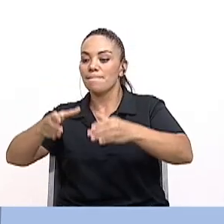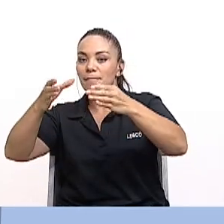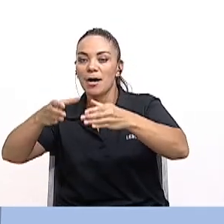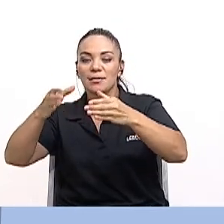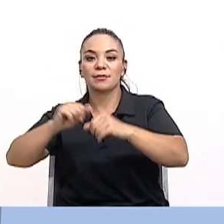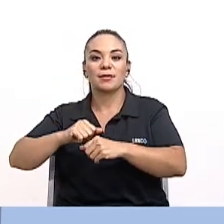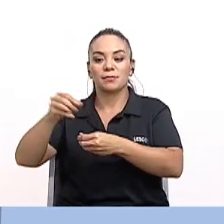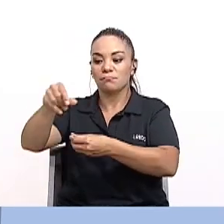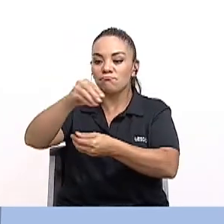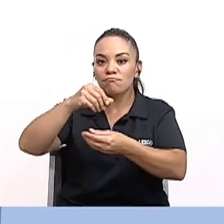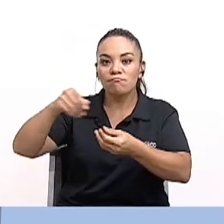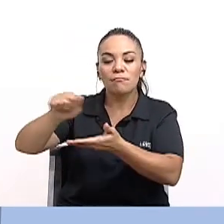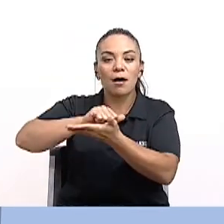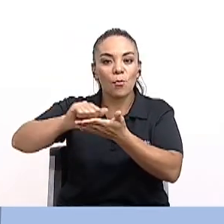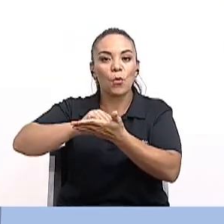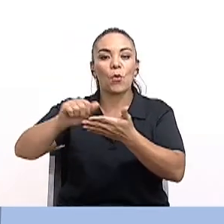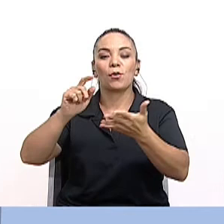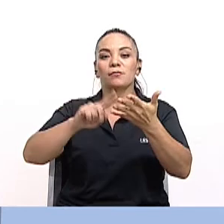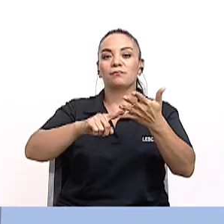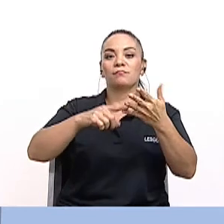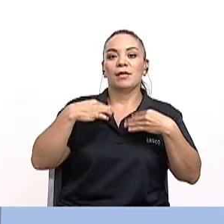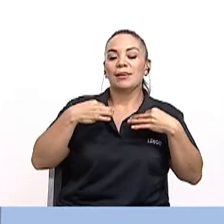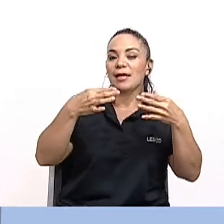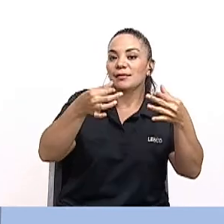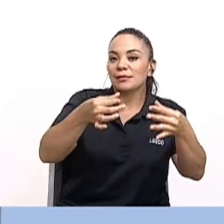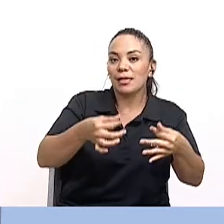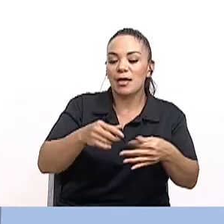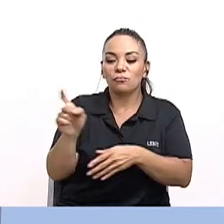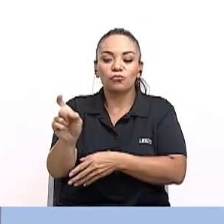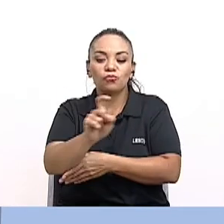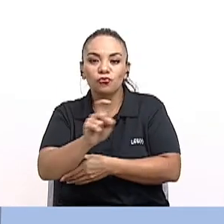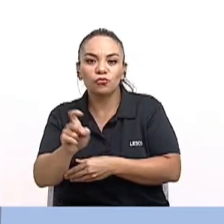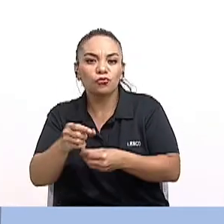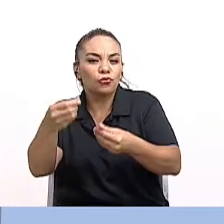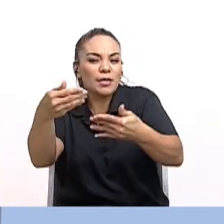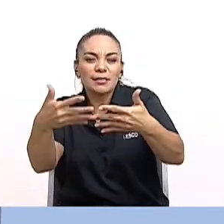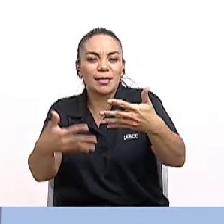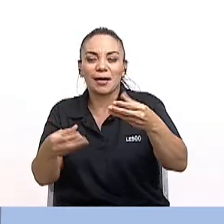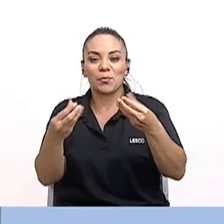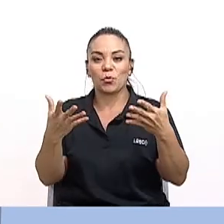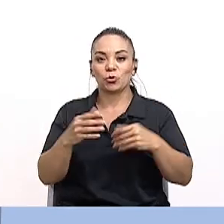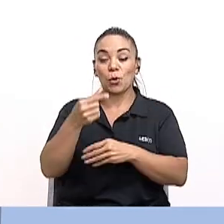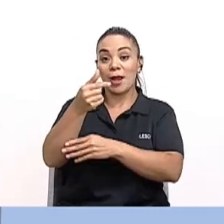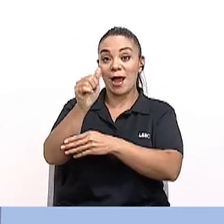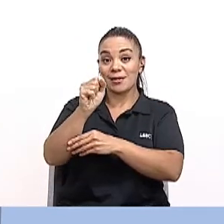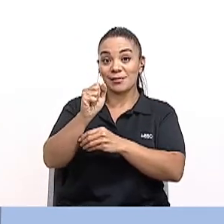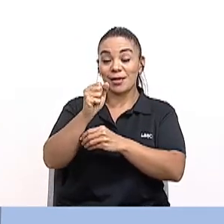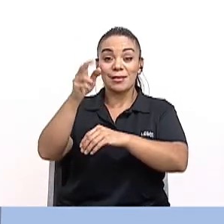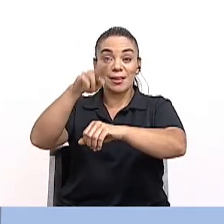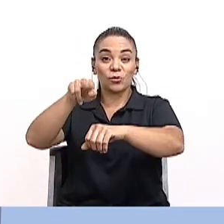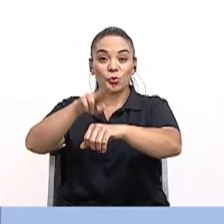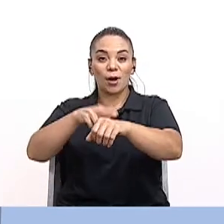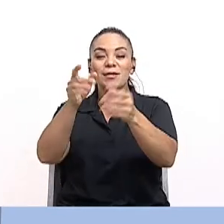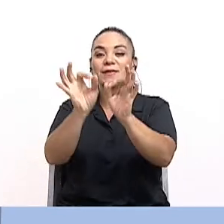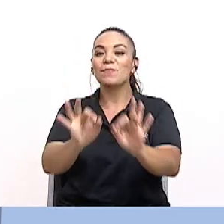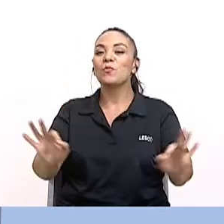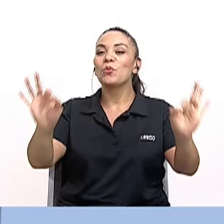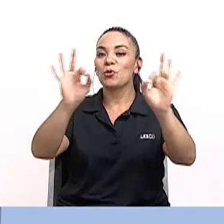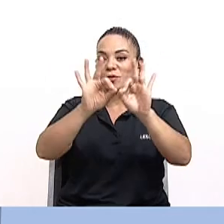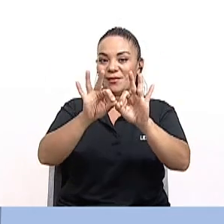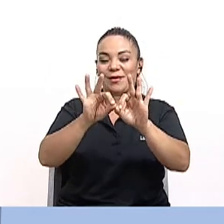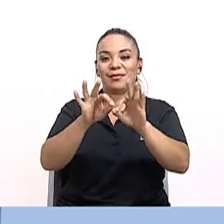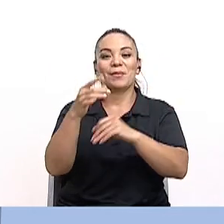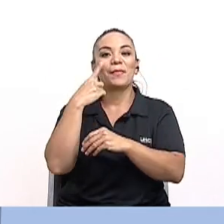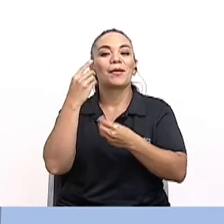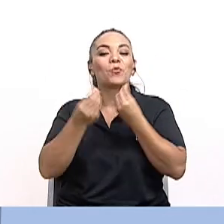detergentes, fibras textiles, insecticidas, etc. El gas natural es un importante insumo para